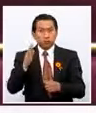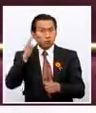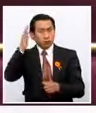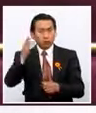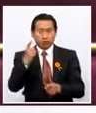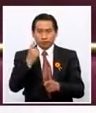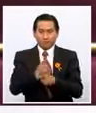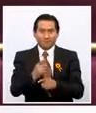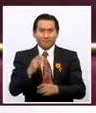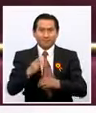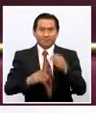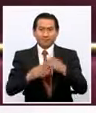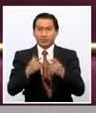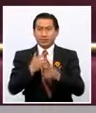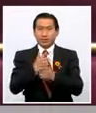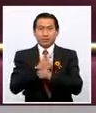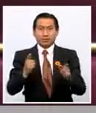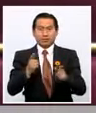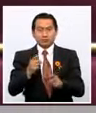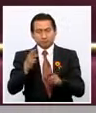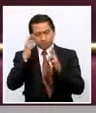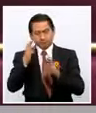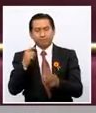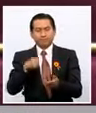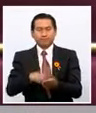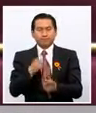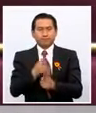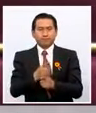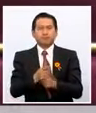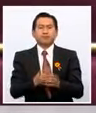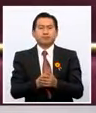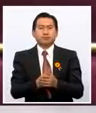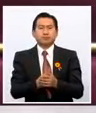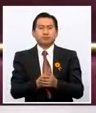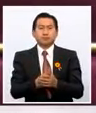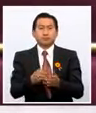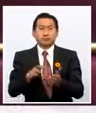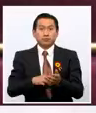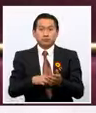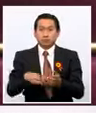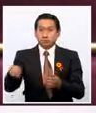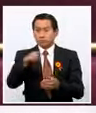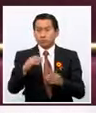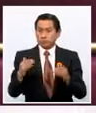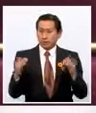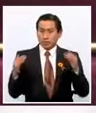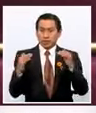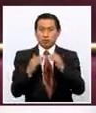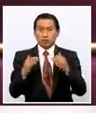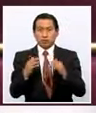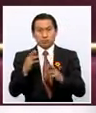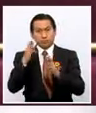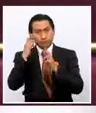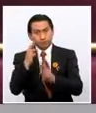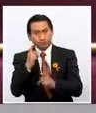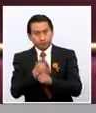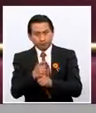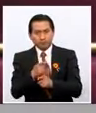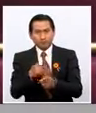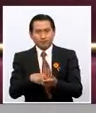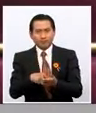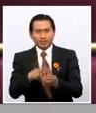libertad y respetando la libertad que terminan construyendo la igualdad y respetando la igualdad